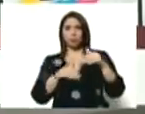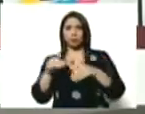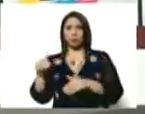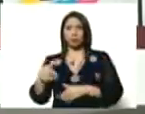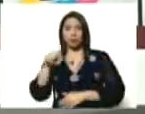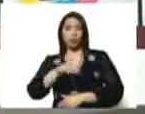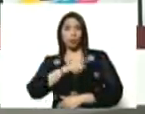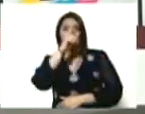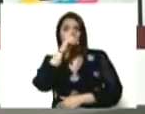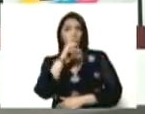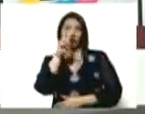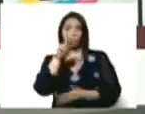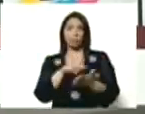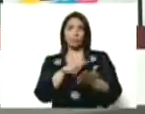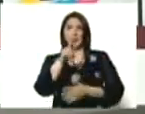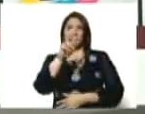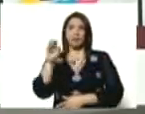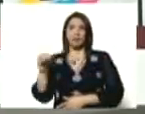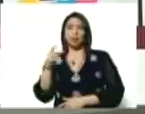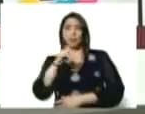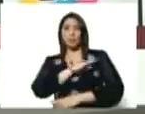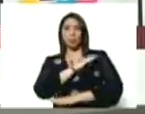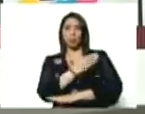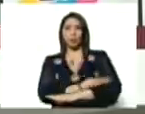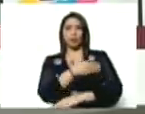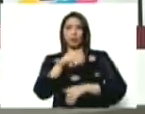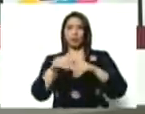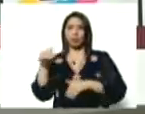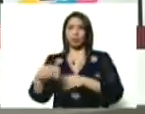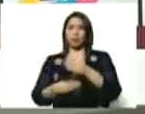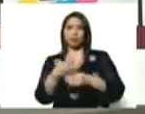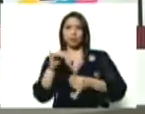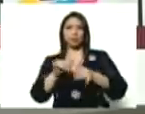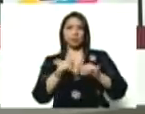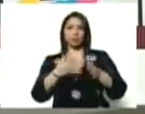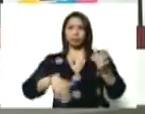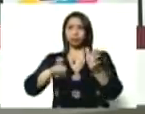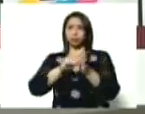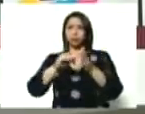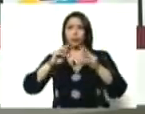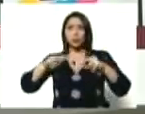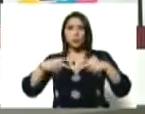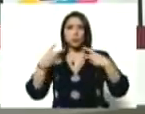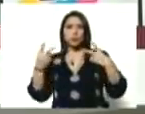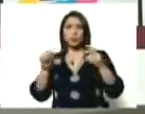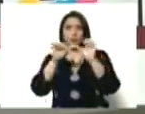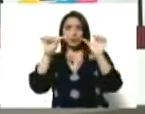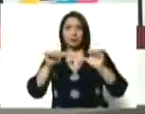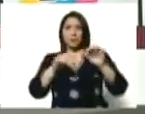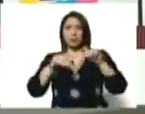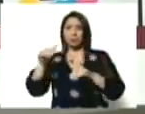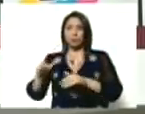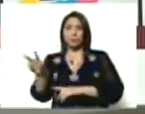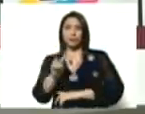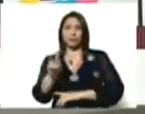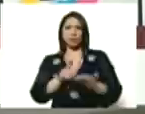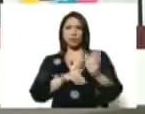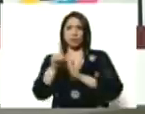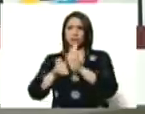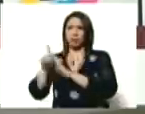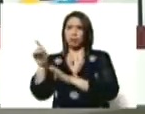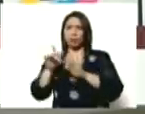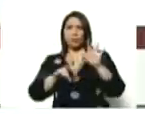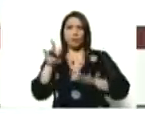año 2020, el Poder Electoral ha realizado una reingeniería al sistema electoral venezolano con el desarrollo de una máquina de